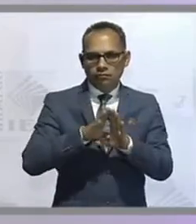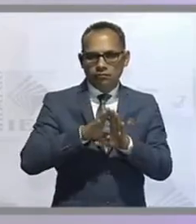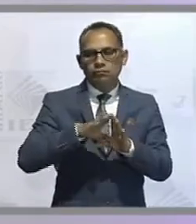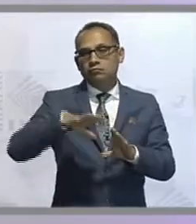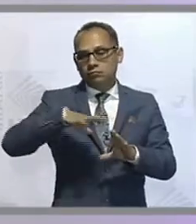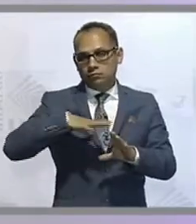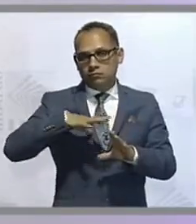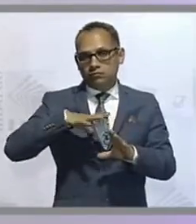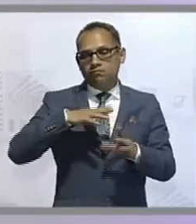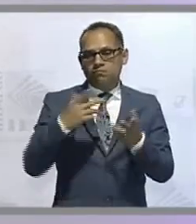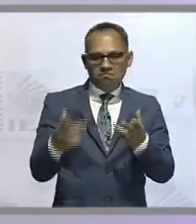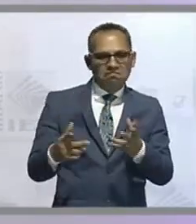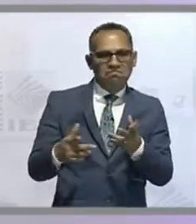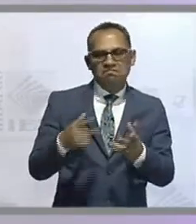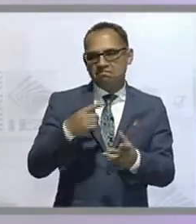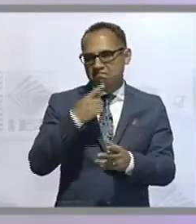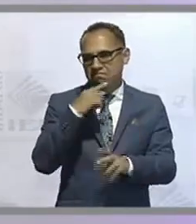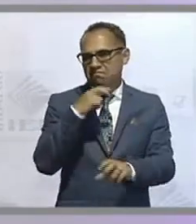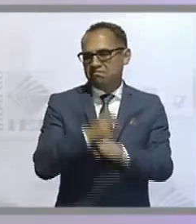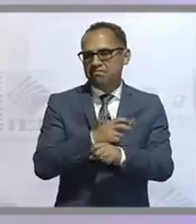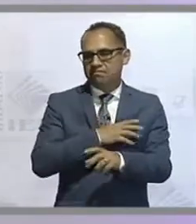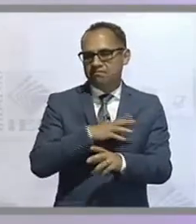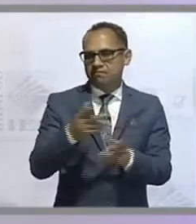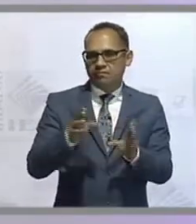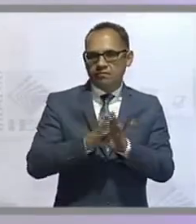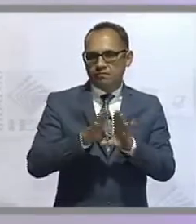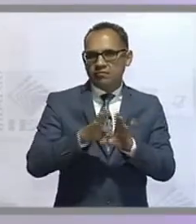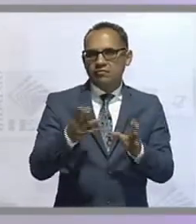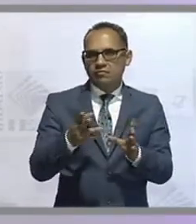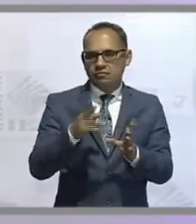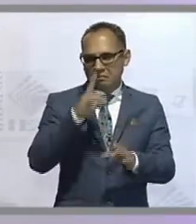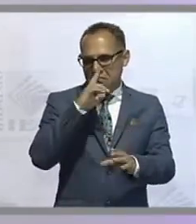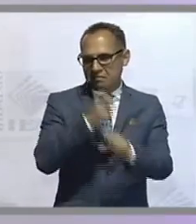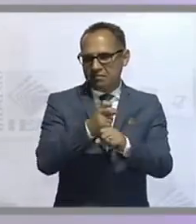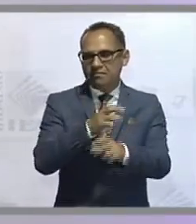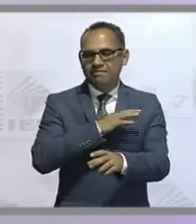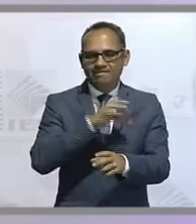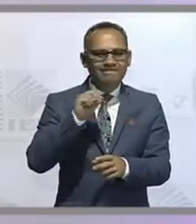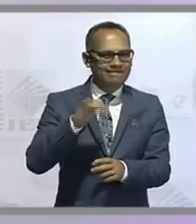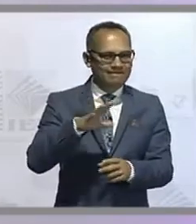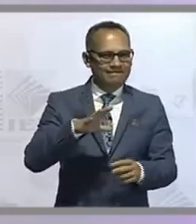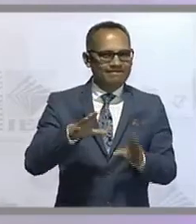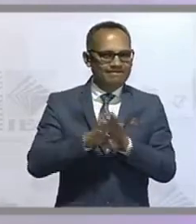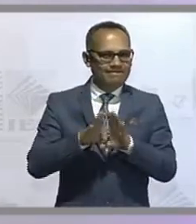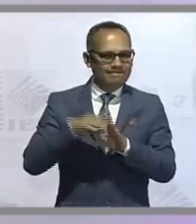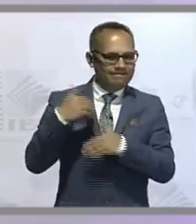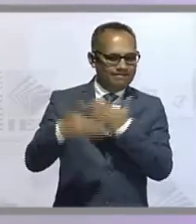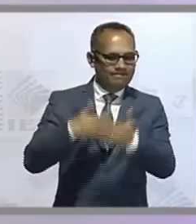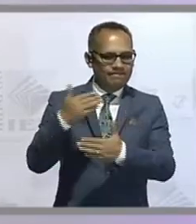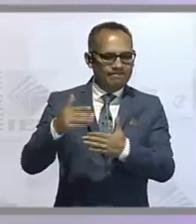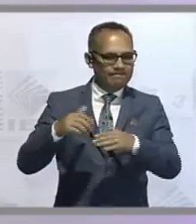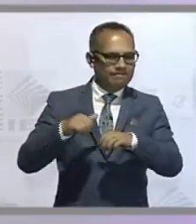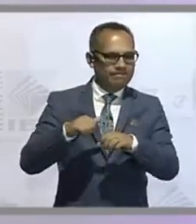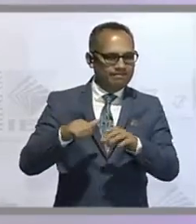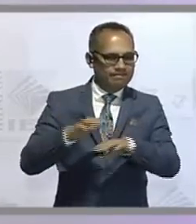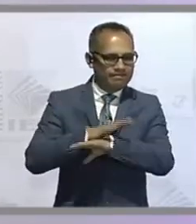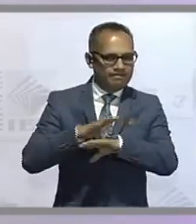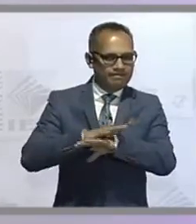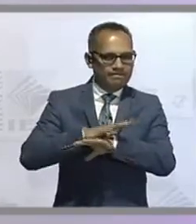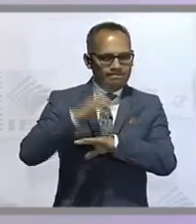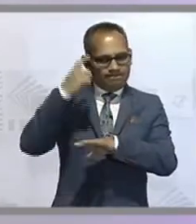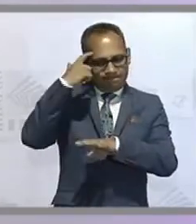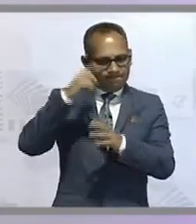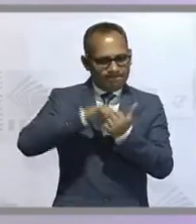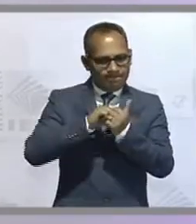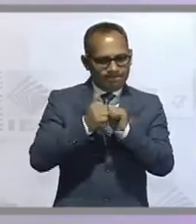profundo muy enraizado y que solamente se va a cambiar con una educación de acuerdo a los jóvenes de acuerdo a los